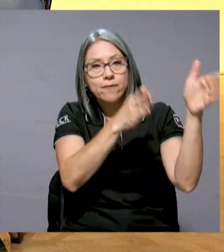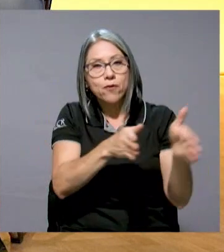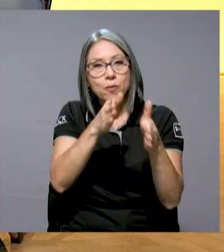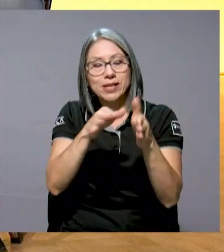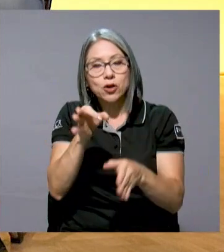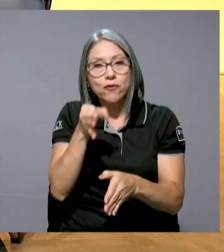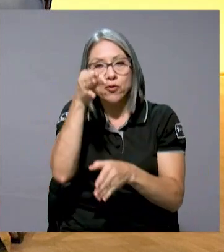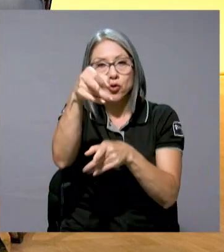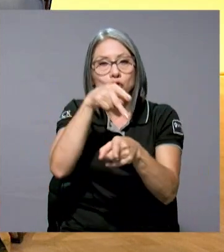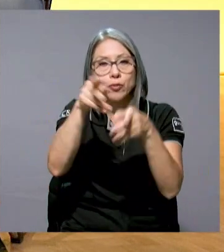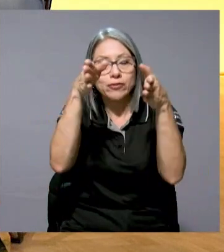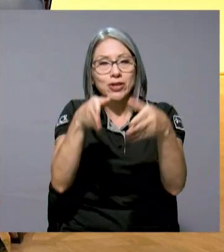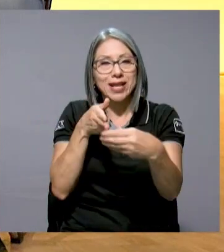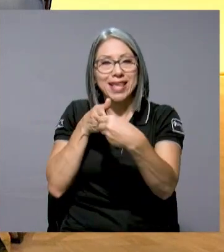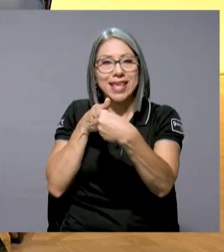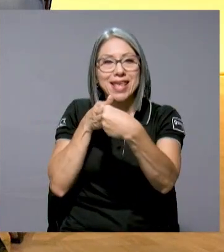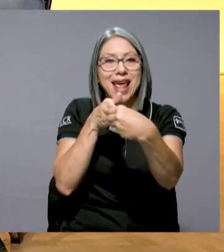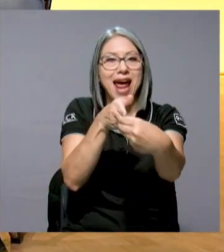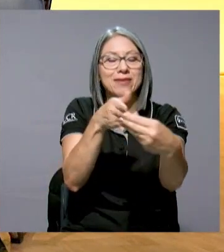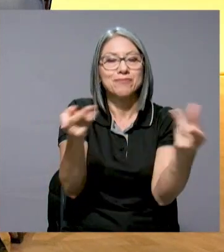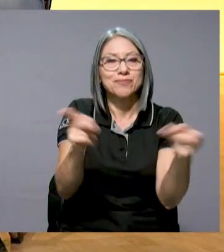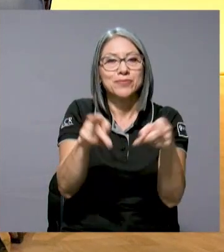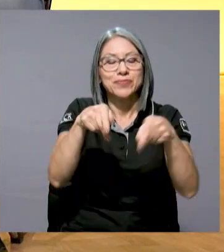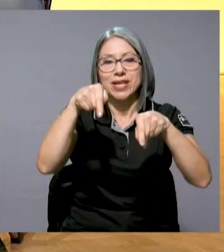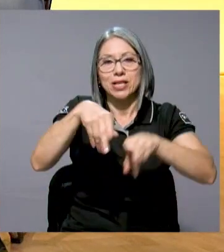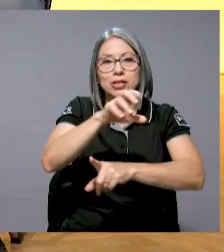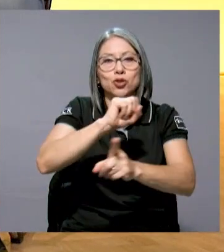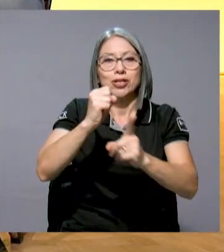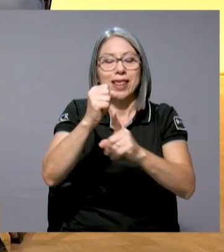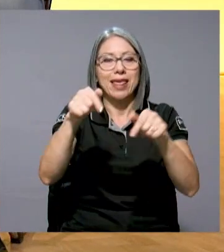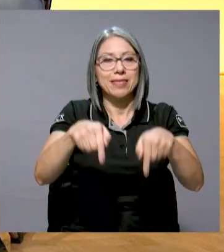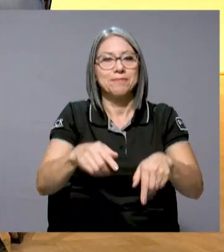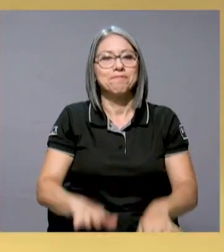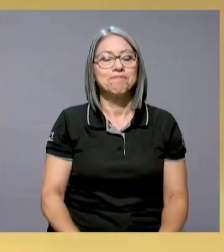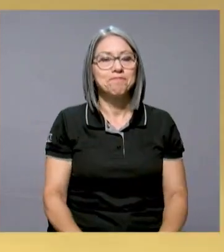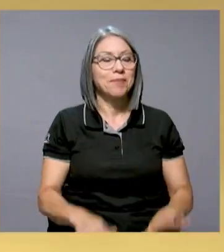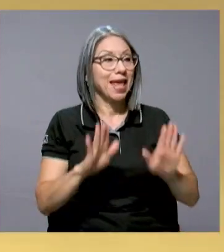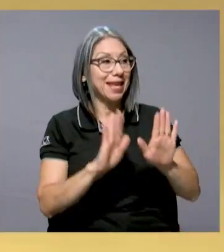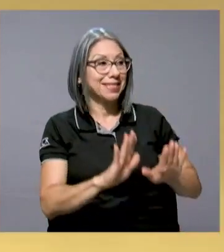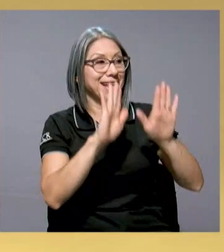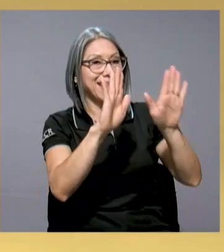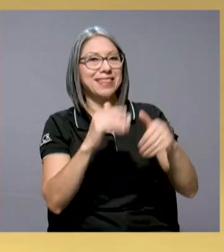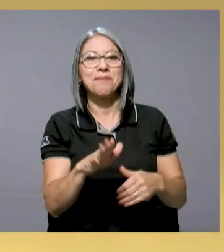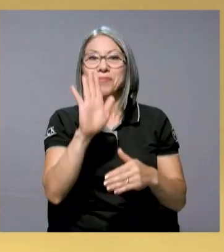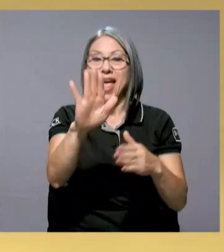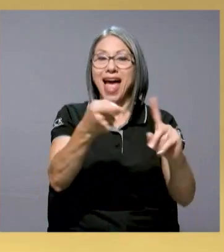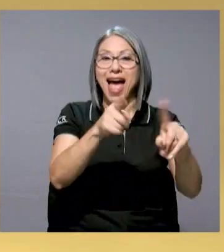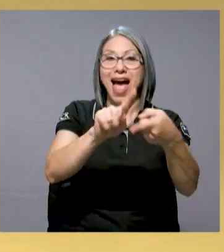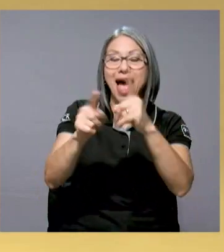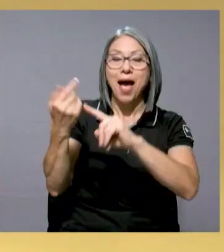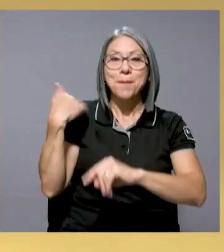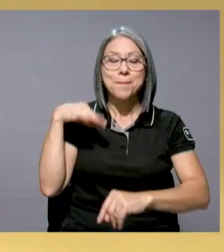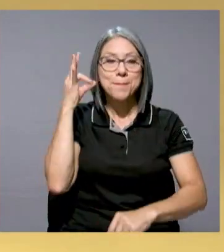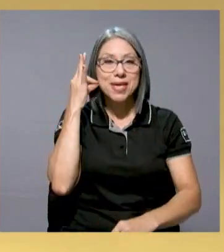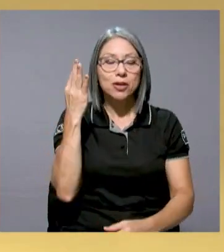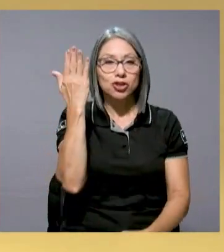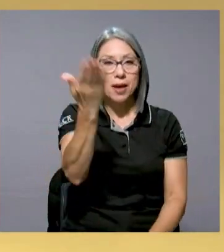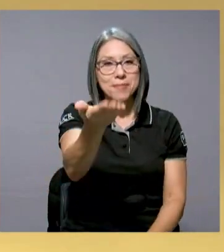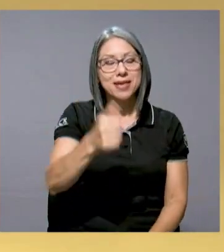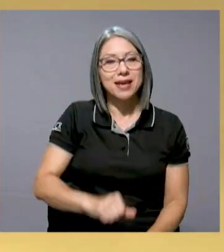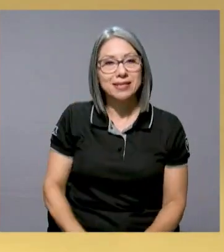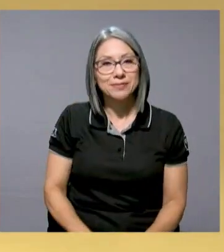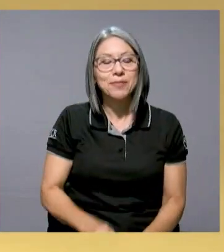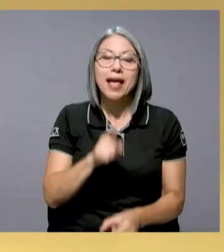profesionales que van a guiar los destinos de esta sociedad. Excelente, y a las amigas y amigos